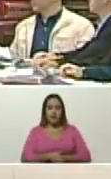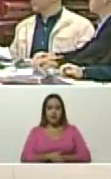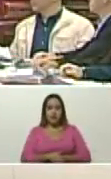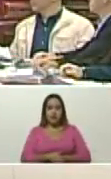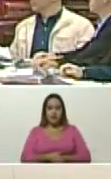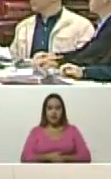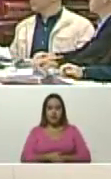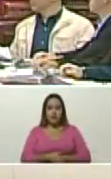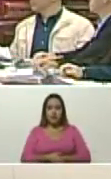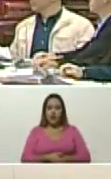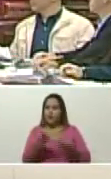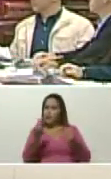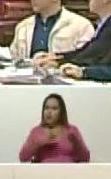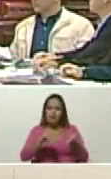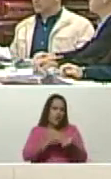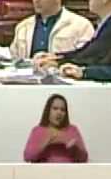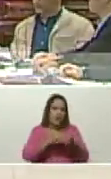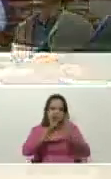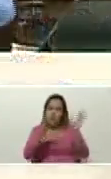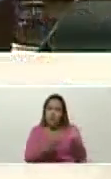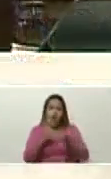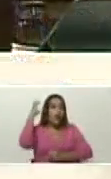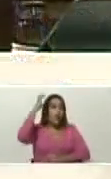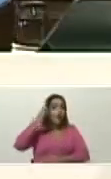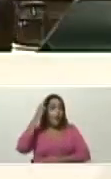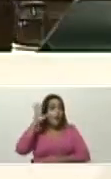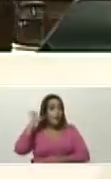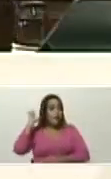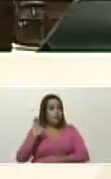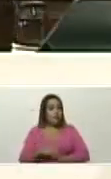Ha sucedido muchas veces en el mundo, en Europa.